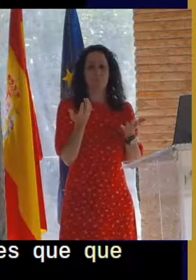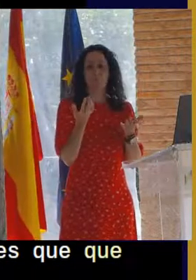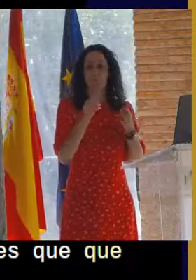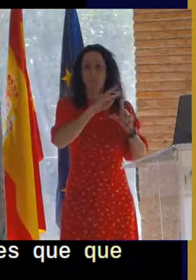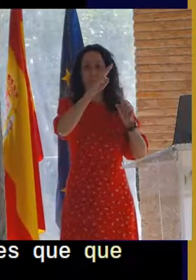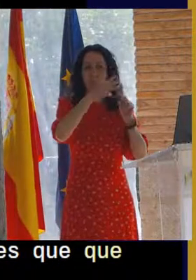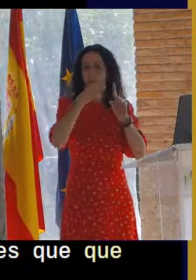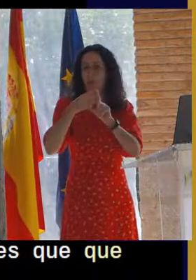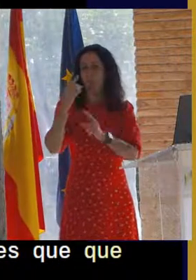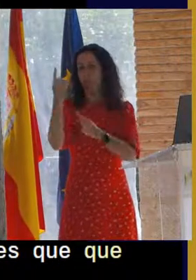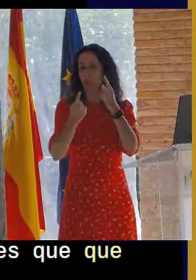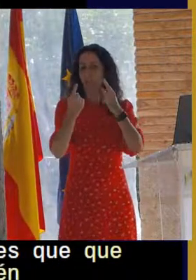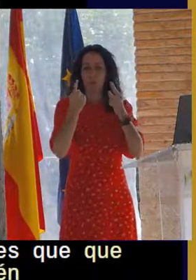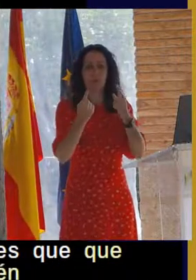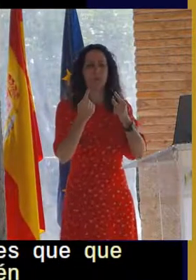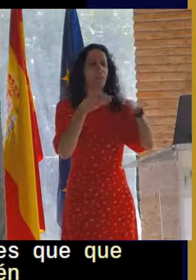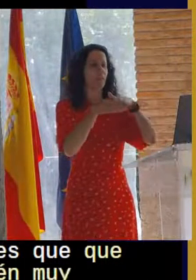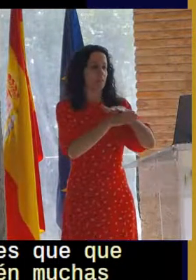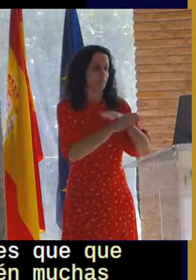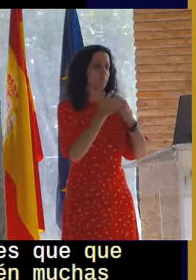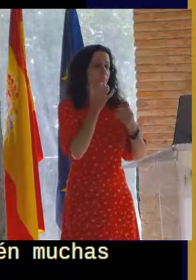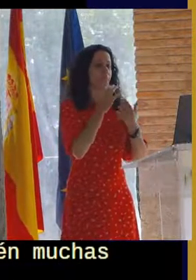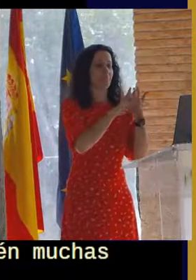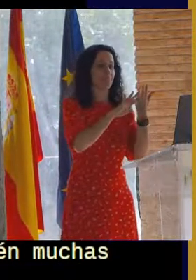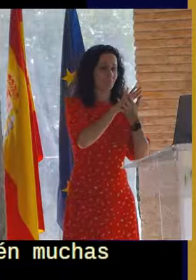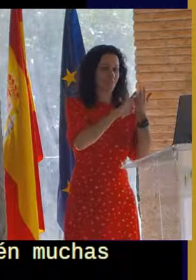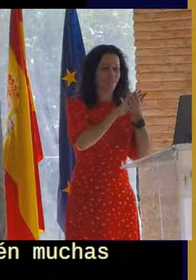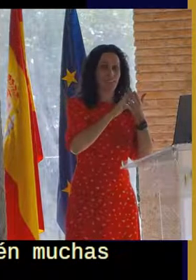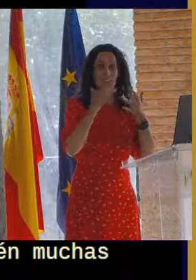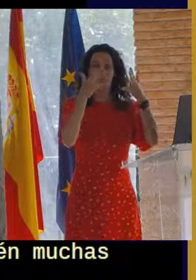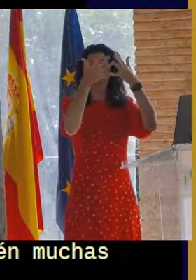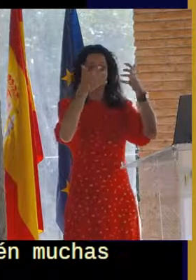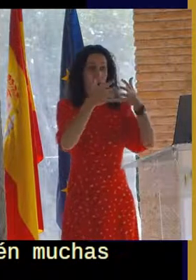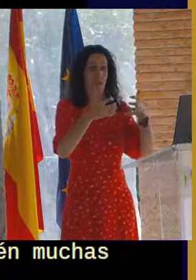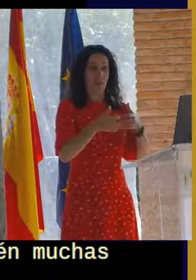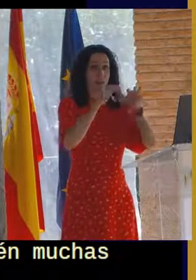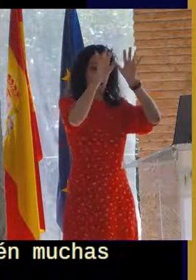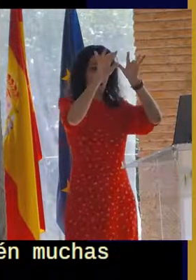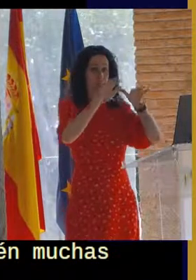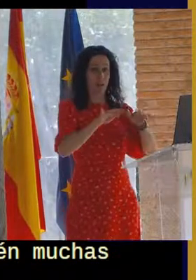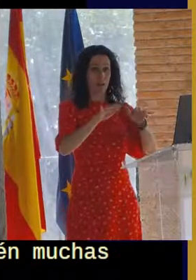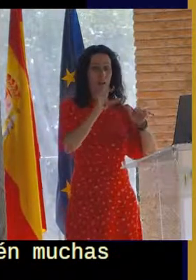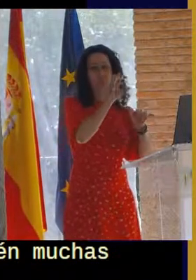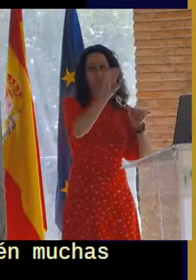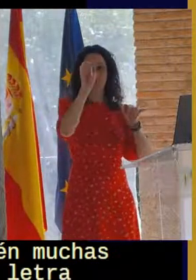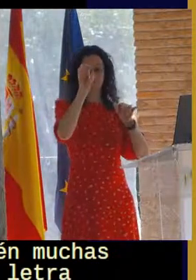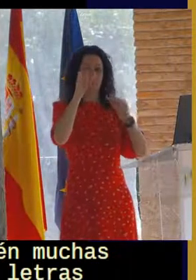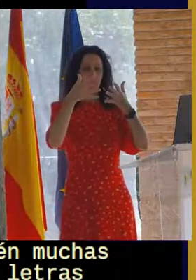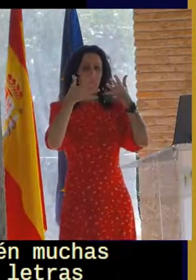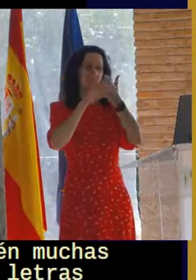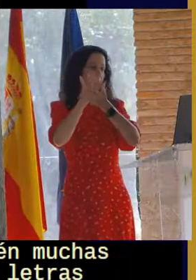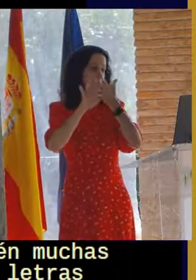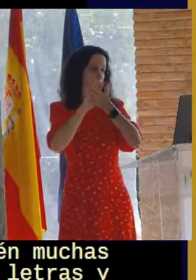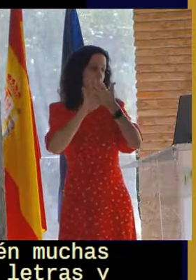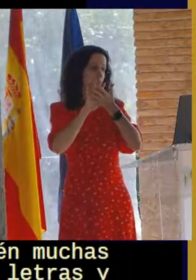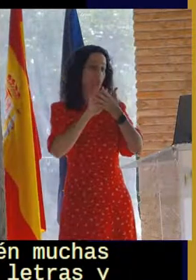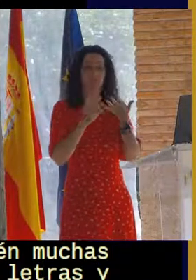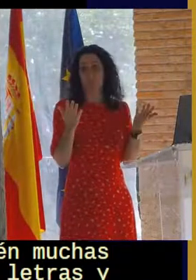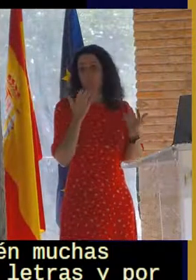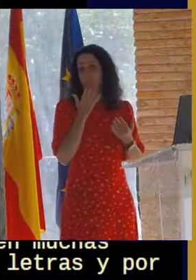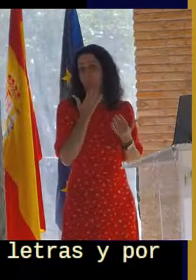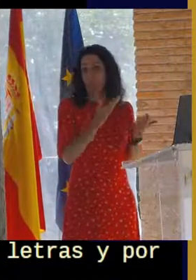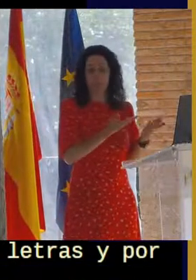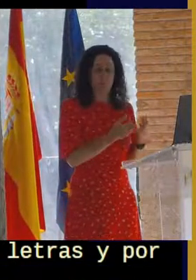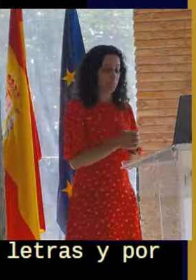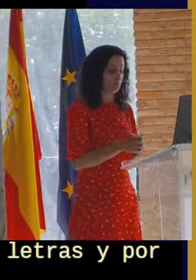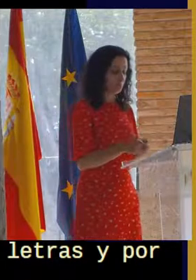ejemplo otros recursos también eh Muchas veces eh faltan las páginas web accesibles son todo letras y o por ejemplo